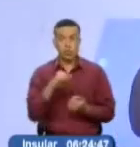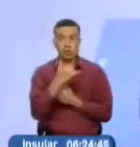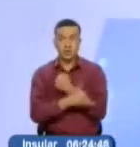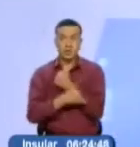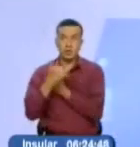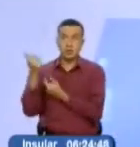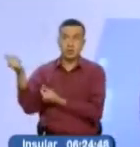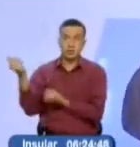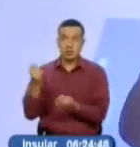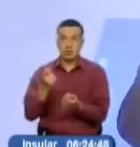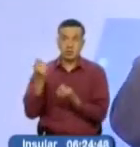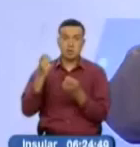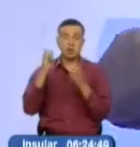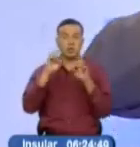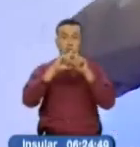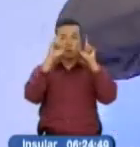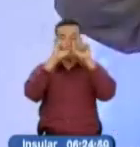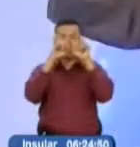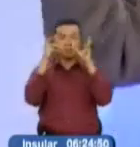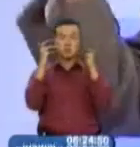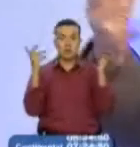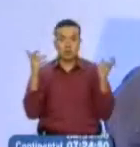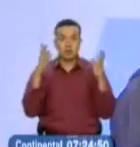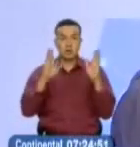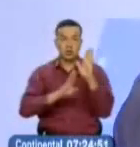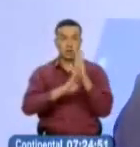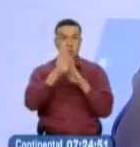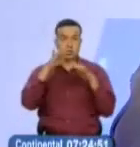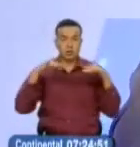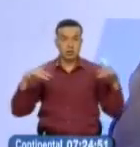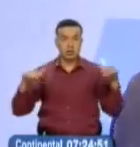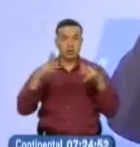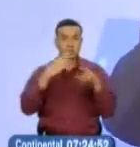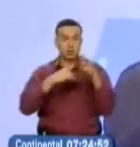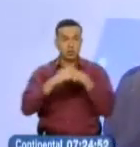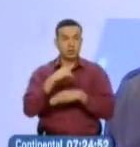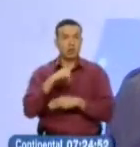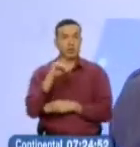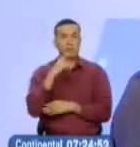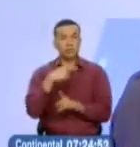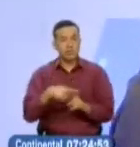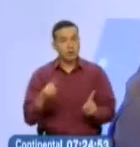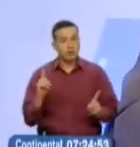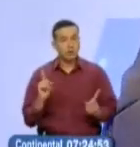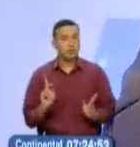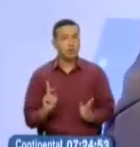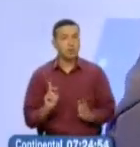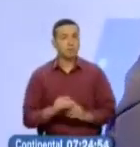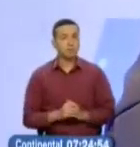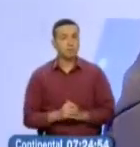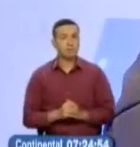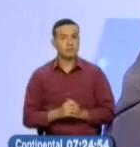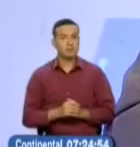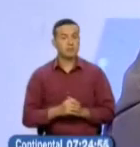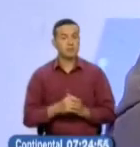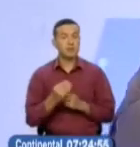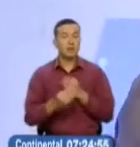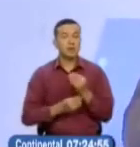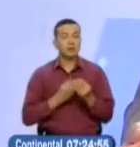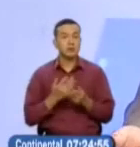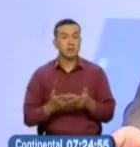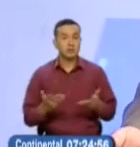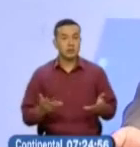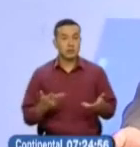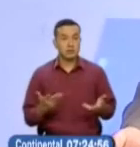hace que las empresas van a querer crecer en relación a su mercado en cambio lo que exige